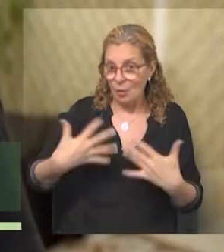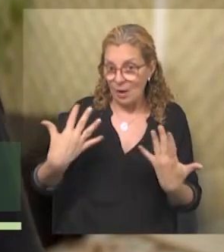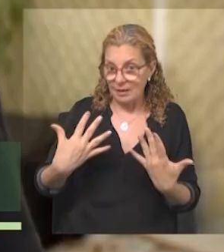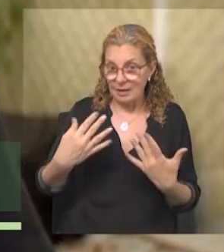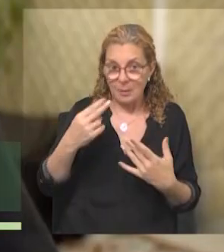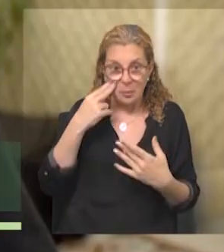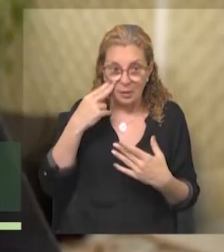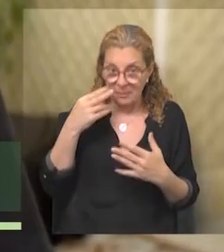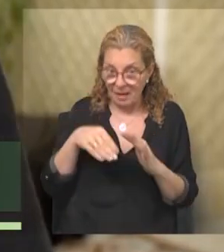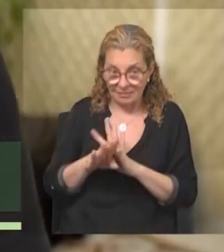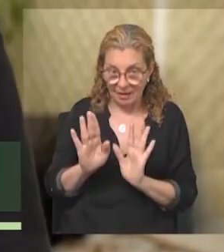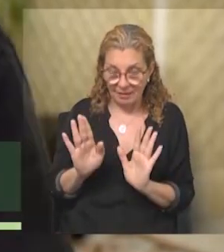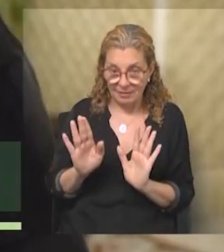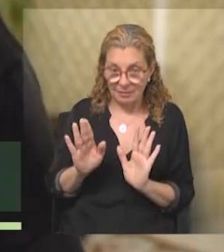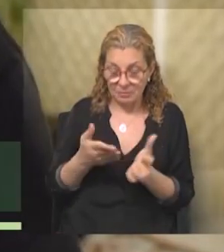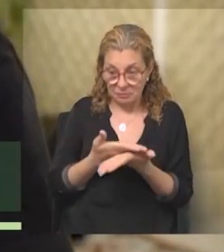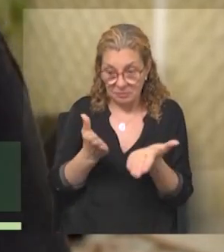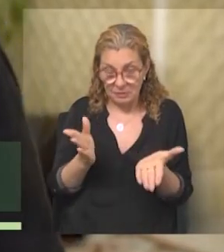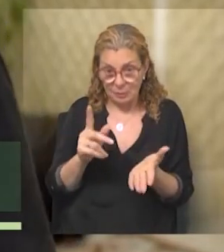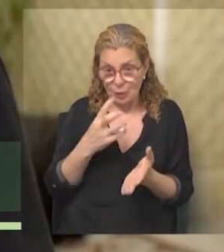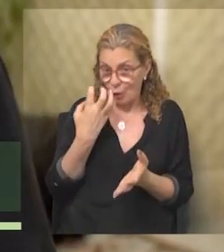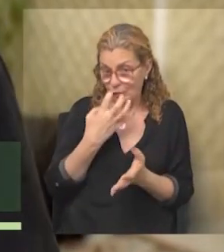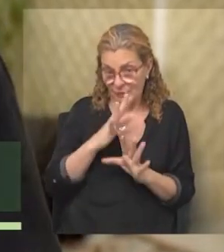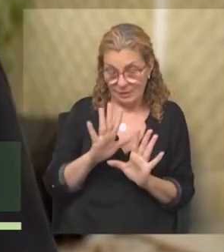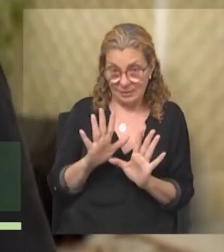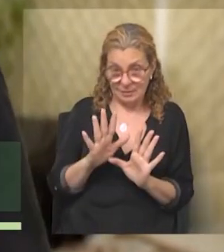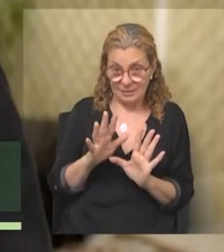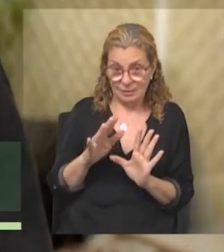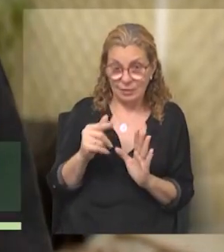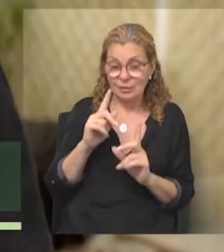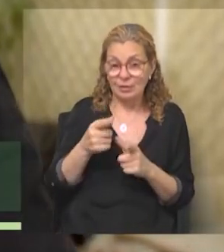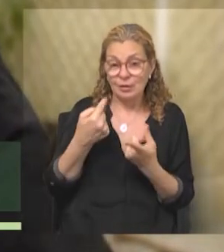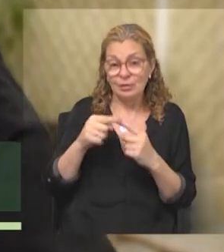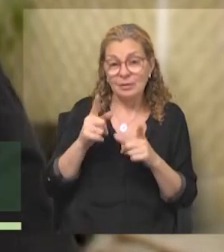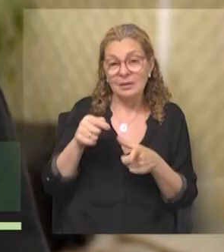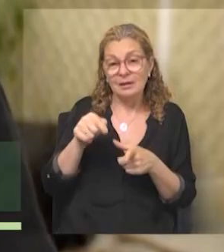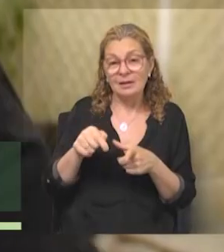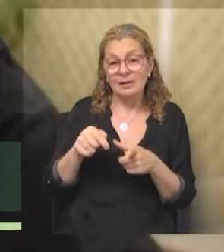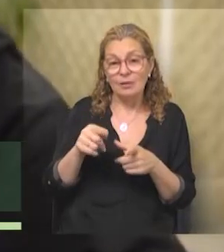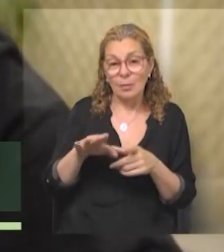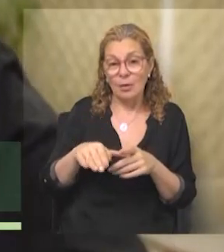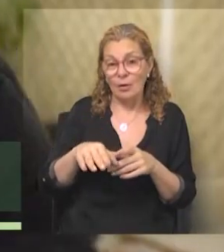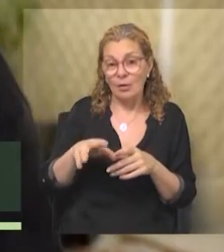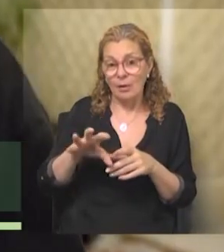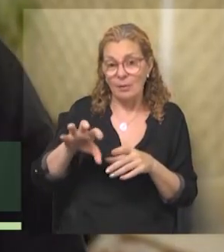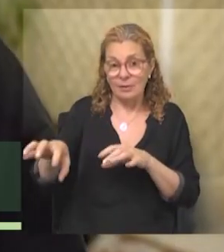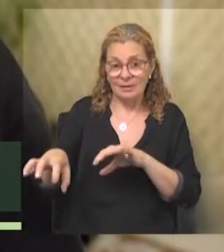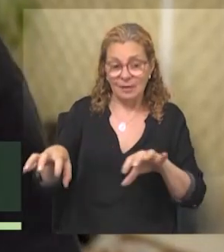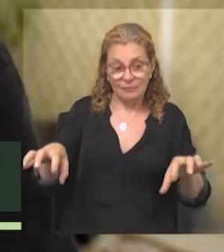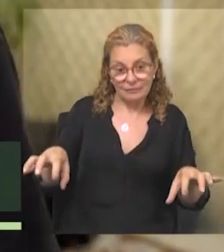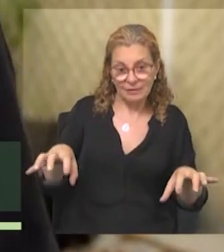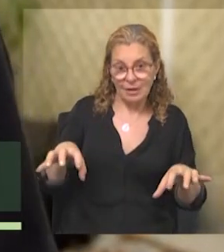intervención a todas luces para nosotros es un disparate y en cuanto a la cadena también ese aspecto divisional entre ciudadanos de bien y los que